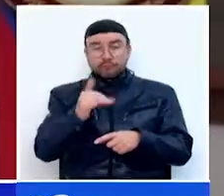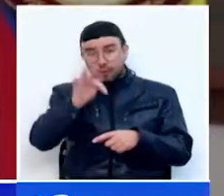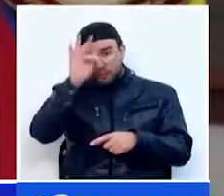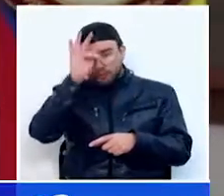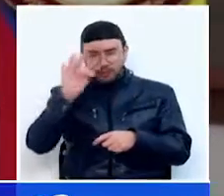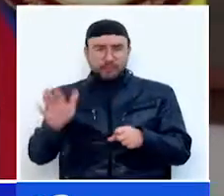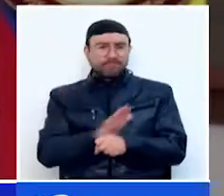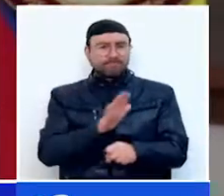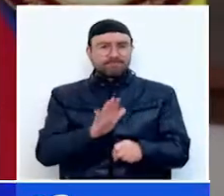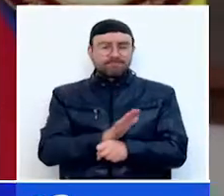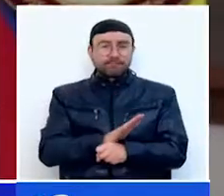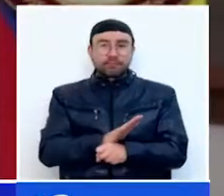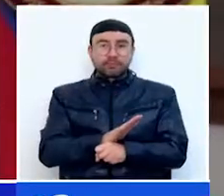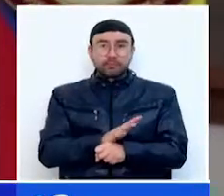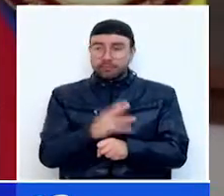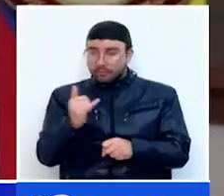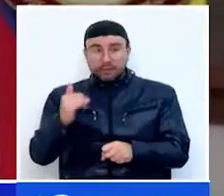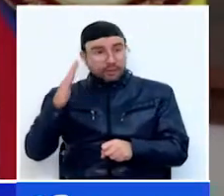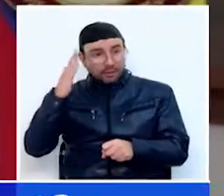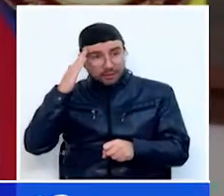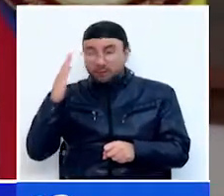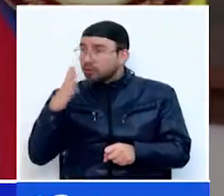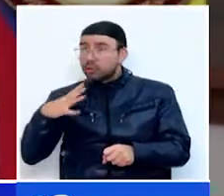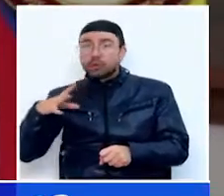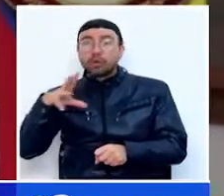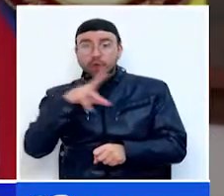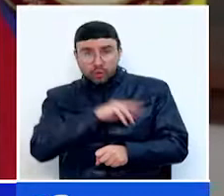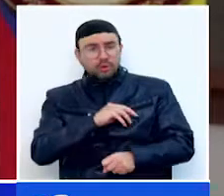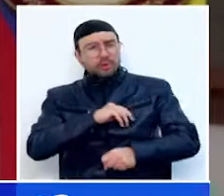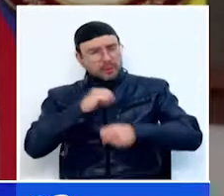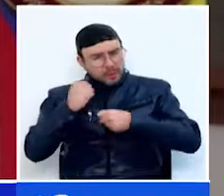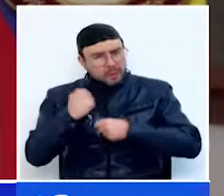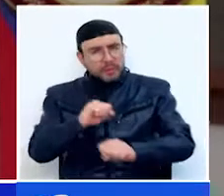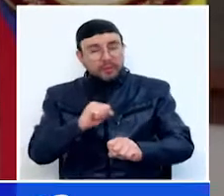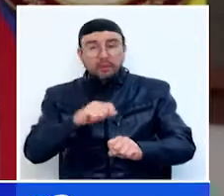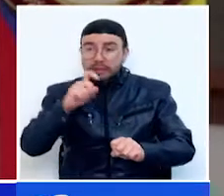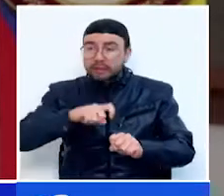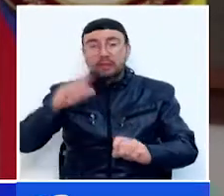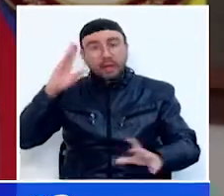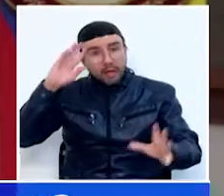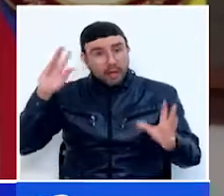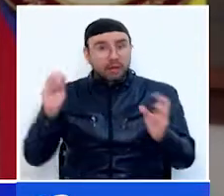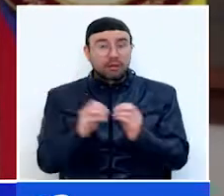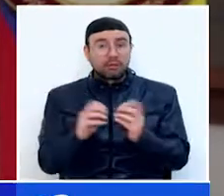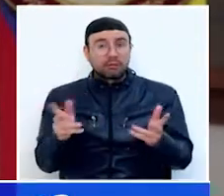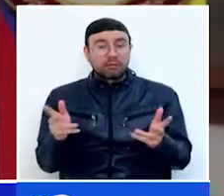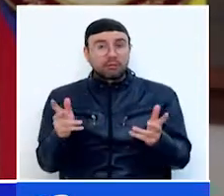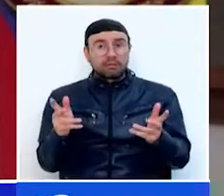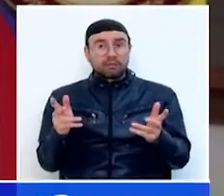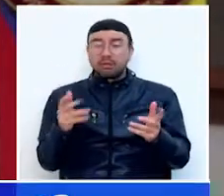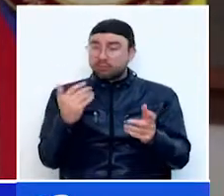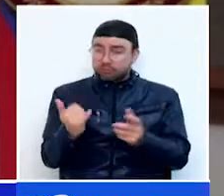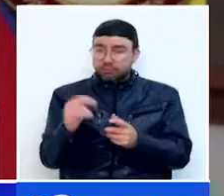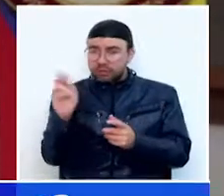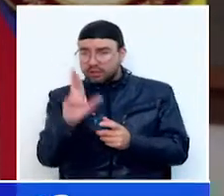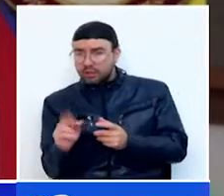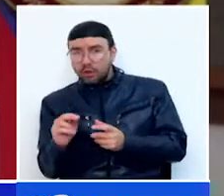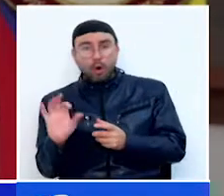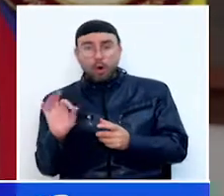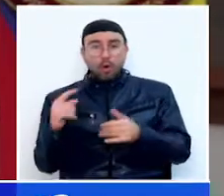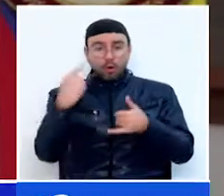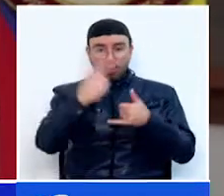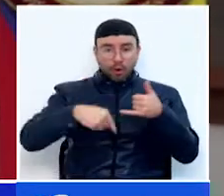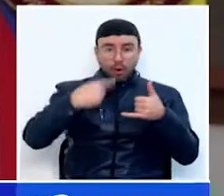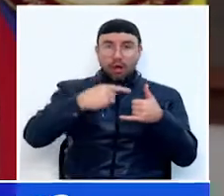Esta lucha sé que es de todos, debemos llegar a acuerdos. No podemos ni en Risaralda ni en Colombia